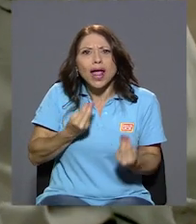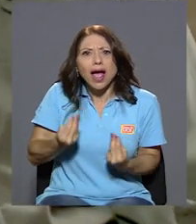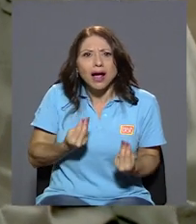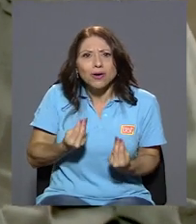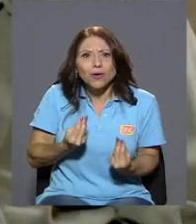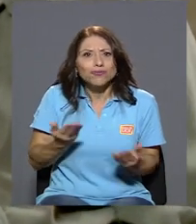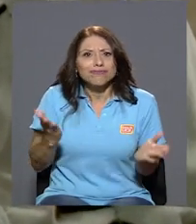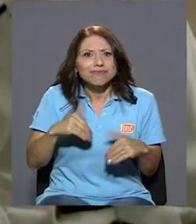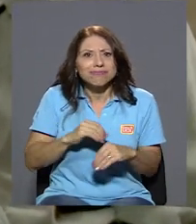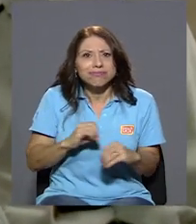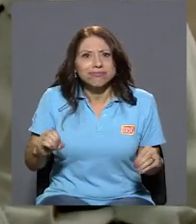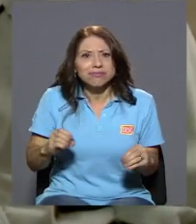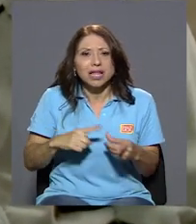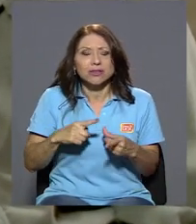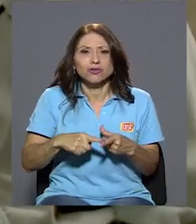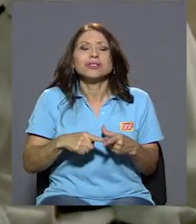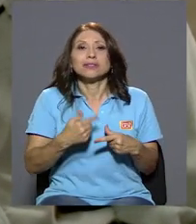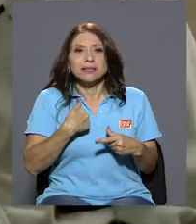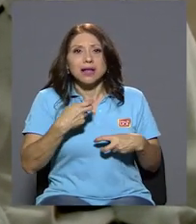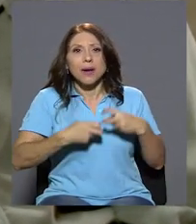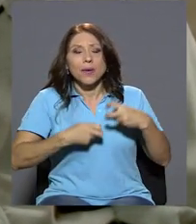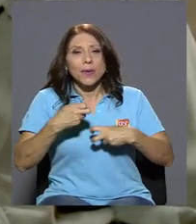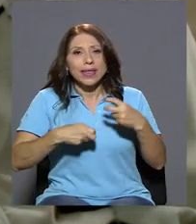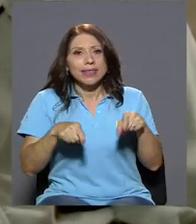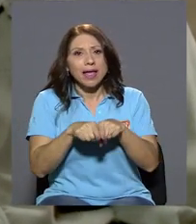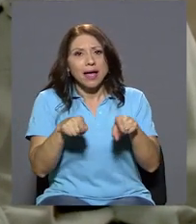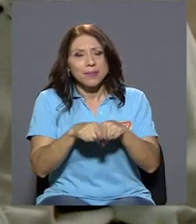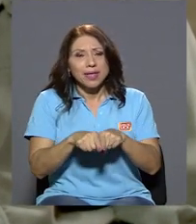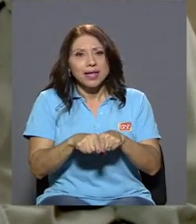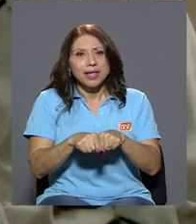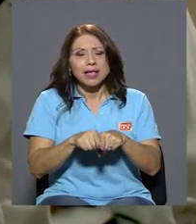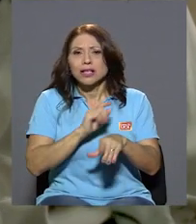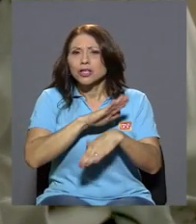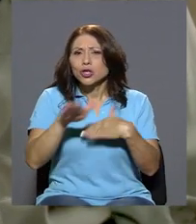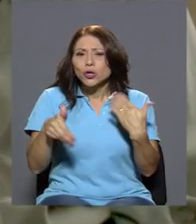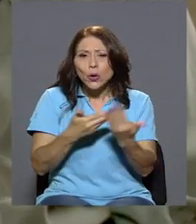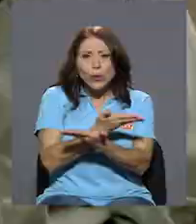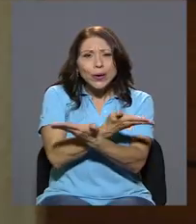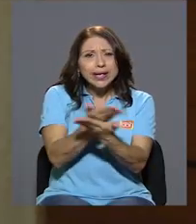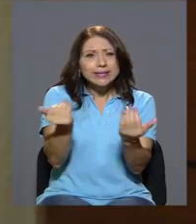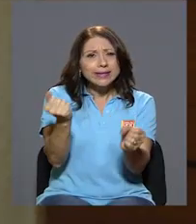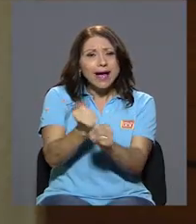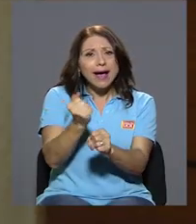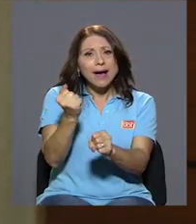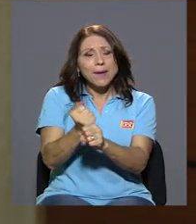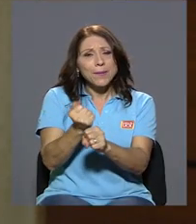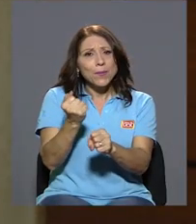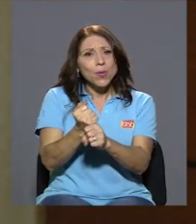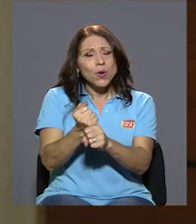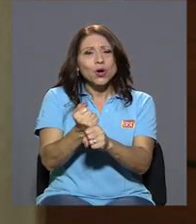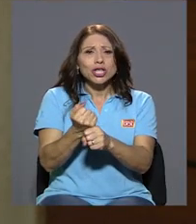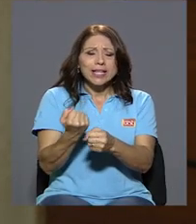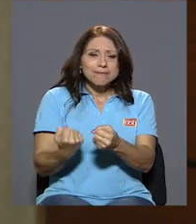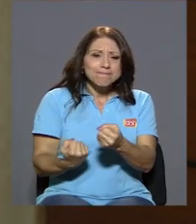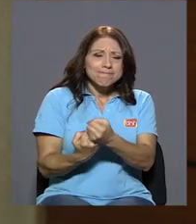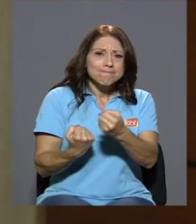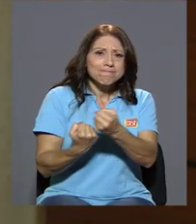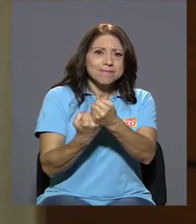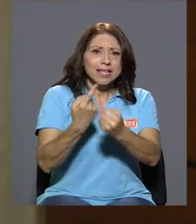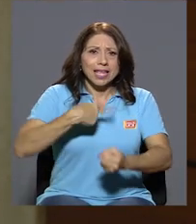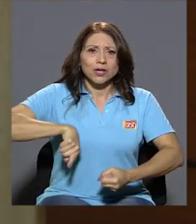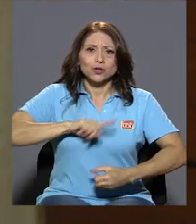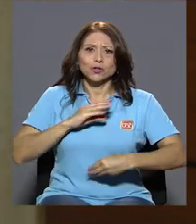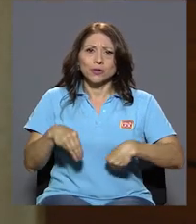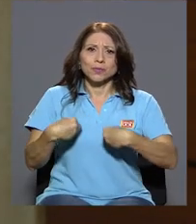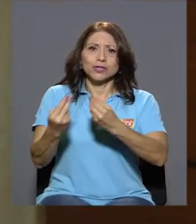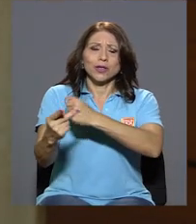entonces por supuesto tenían dificultades también entonces todo ese aporte hemos dado